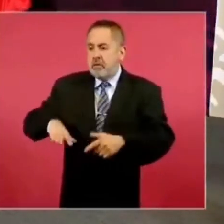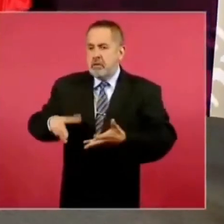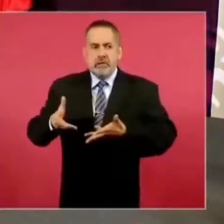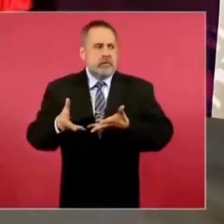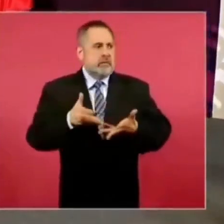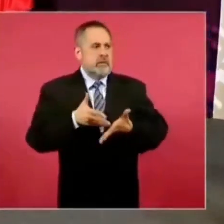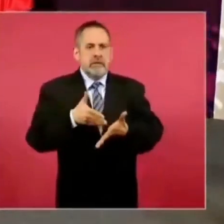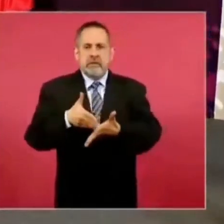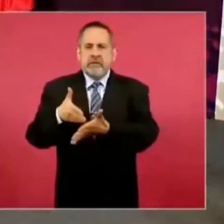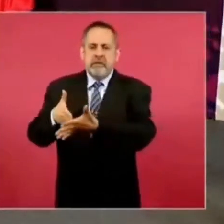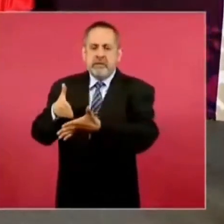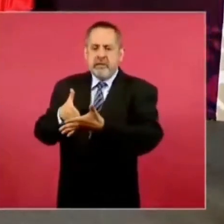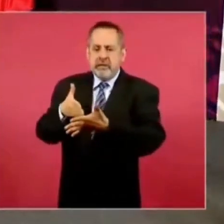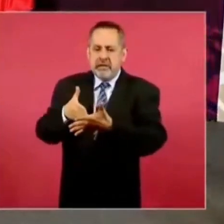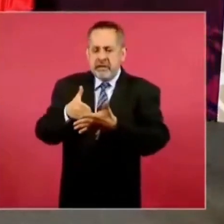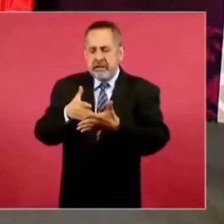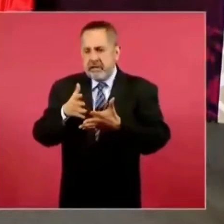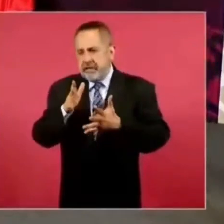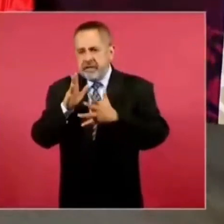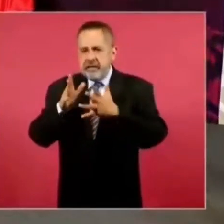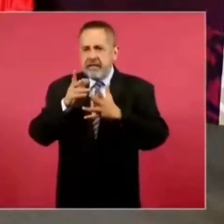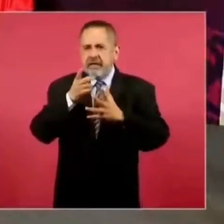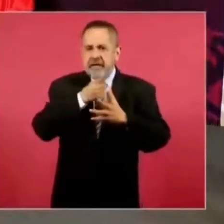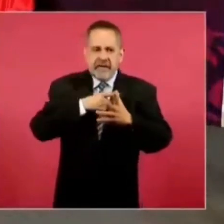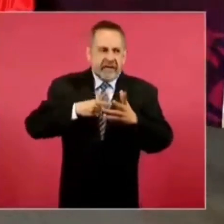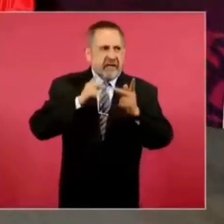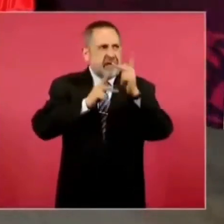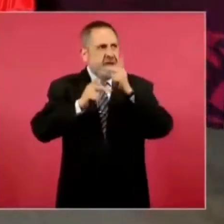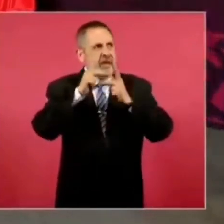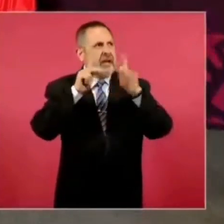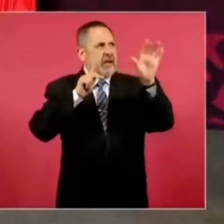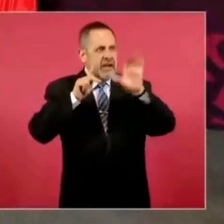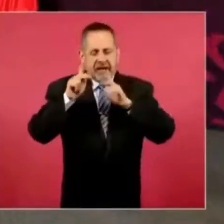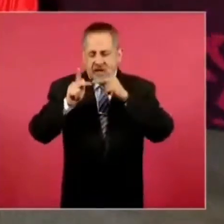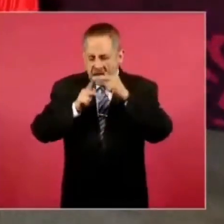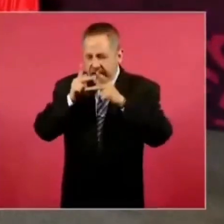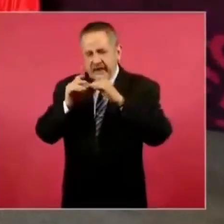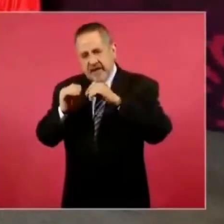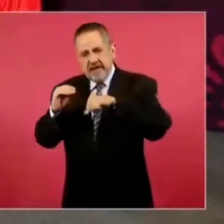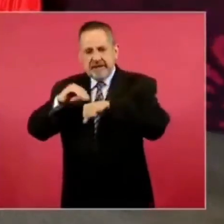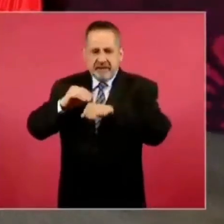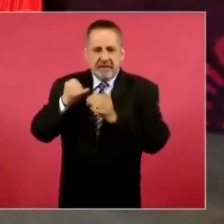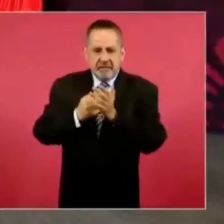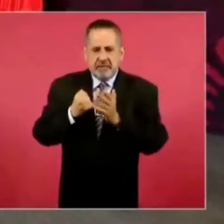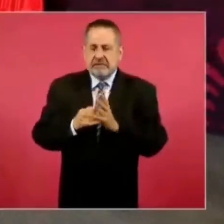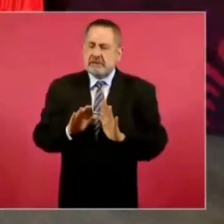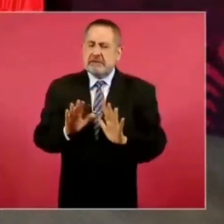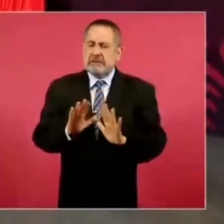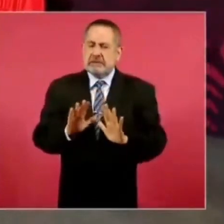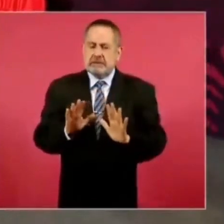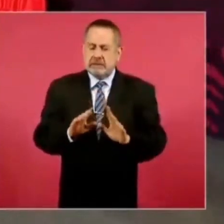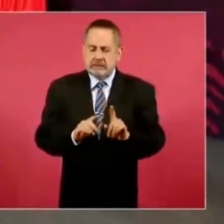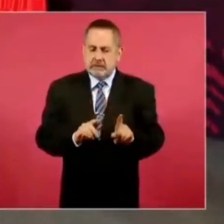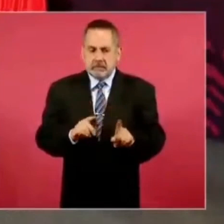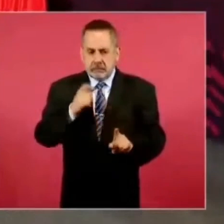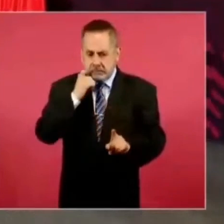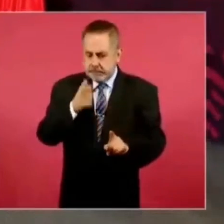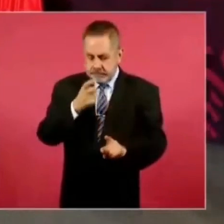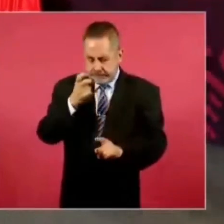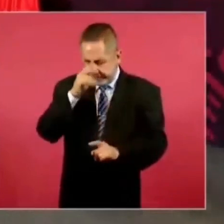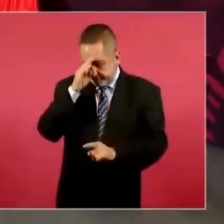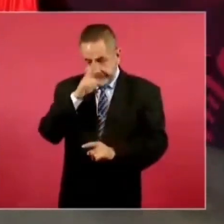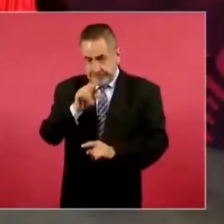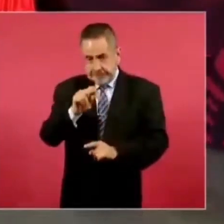y tengan que recurrir a deuda o aumentar impuestos para financiar el gasto.